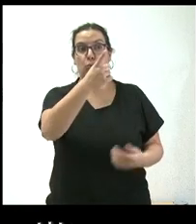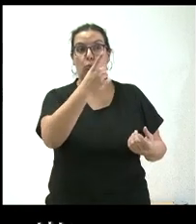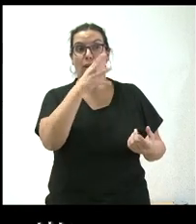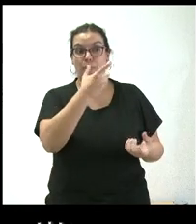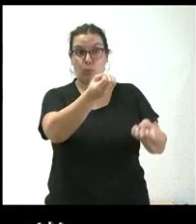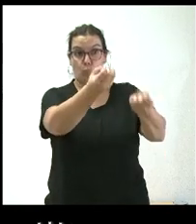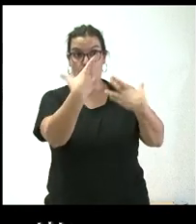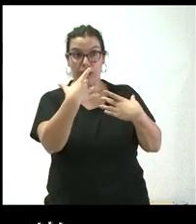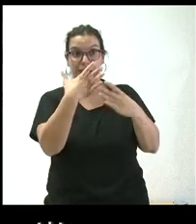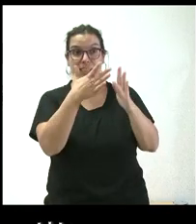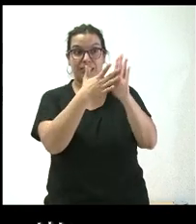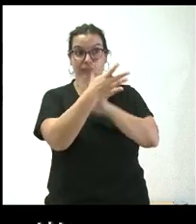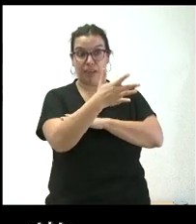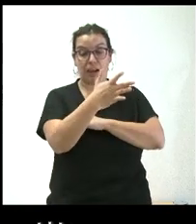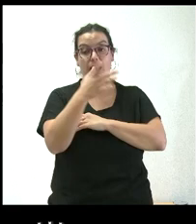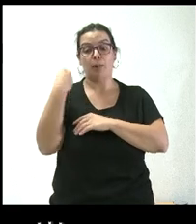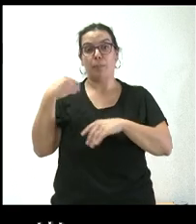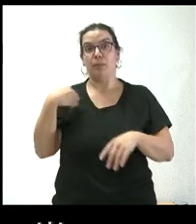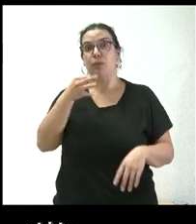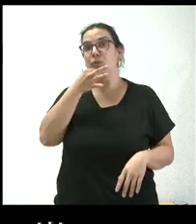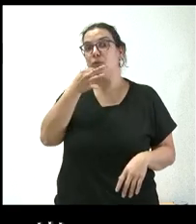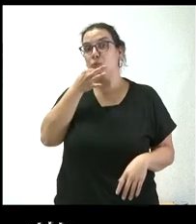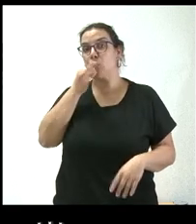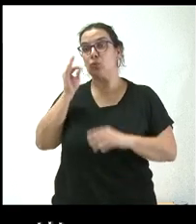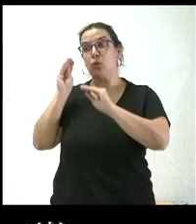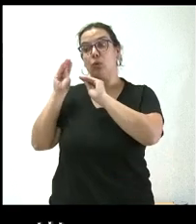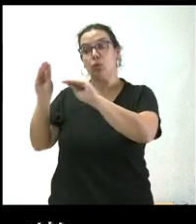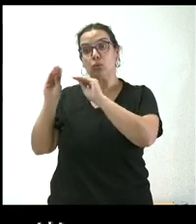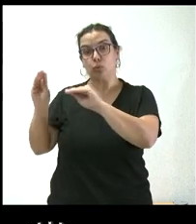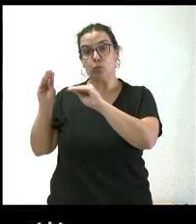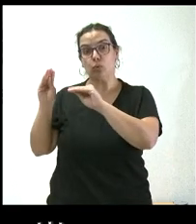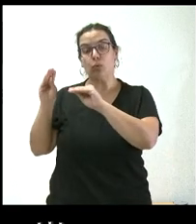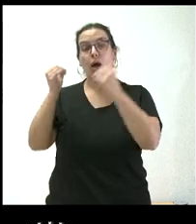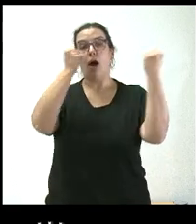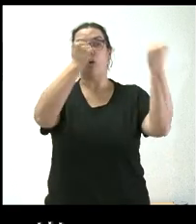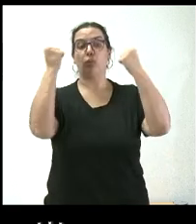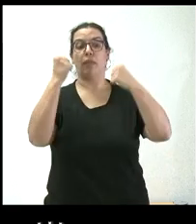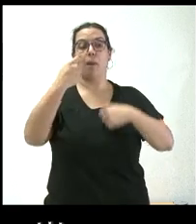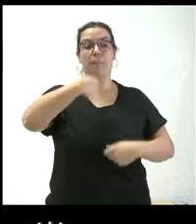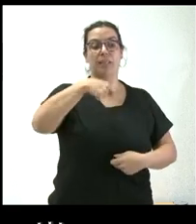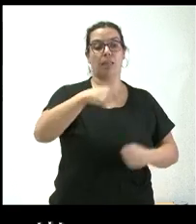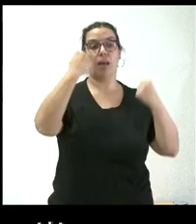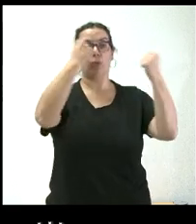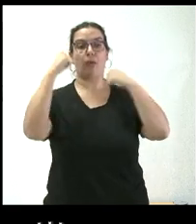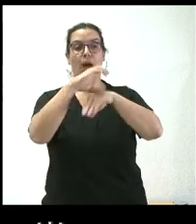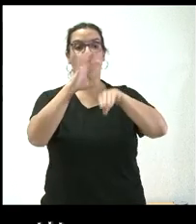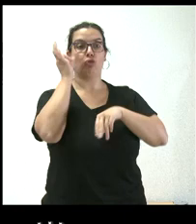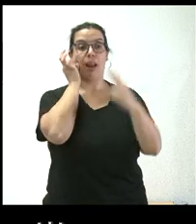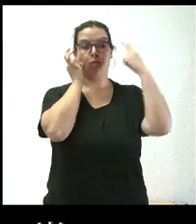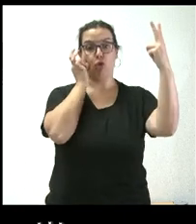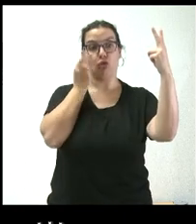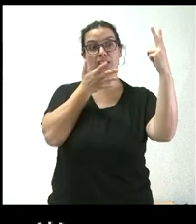ahora mismo es una desautorización es decir diciéndonos que la autoridad la tiene el presidente y la consejera podemos trasladar que esto es una